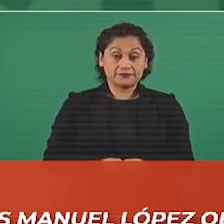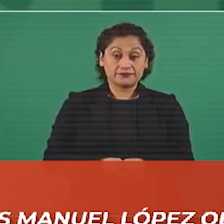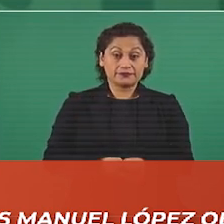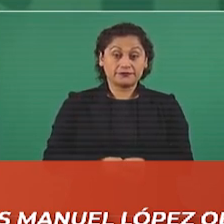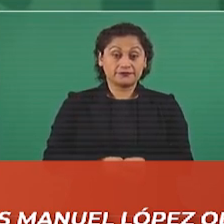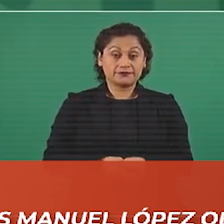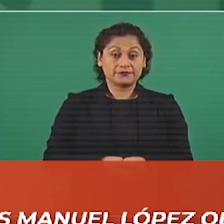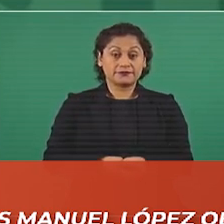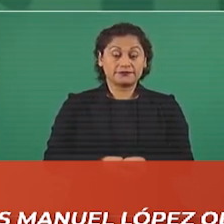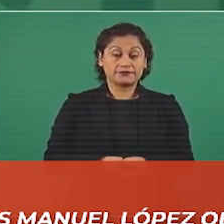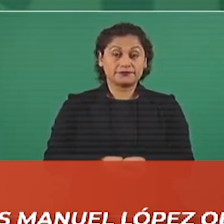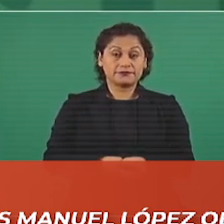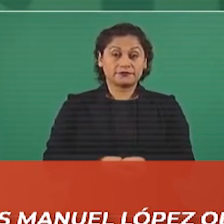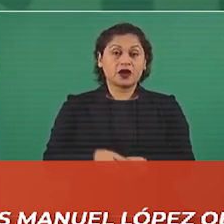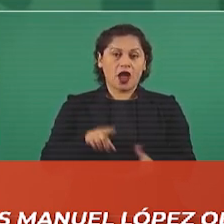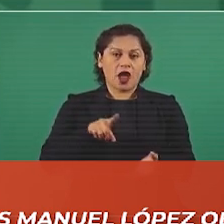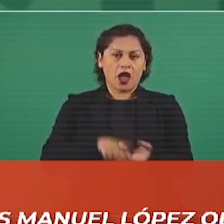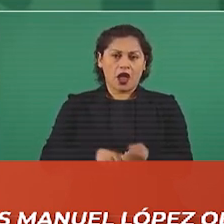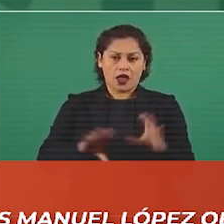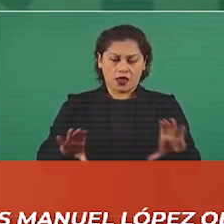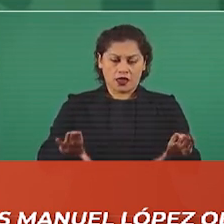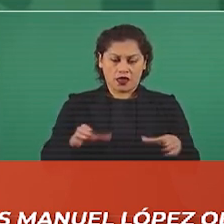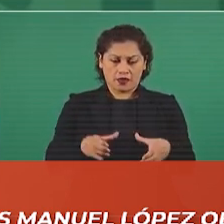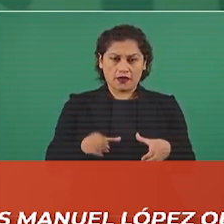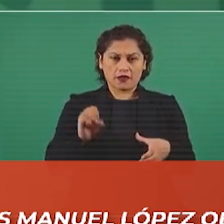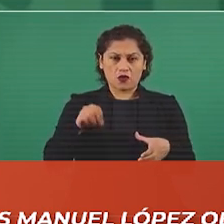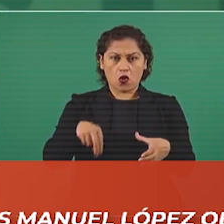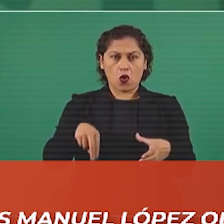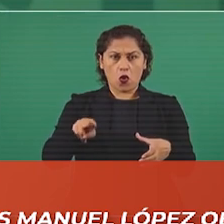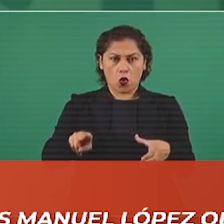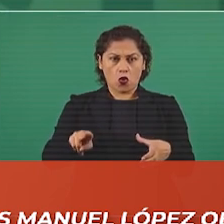la inmensa mayoría de los países